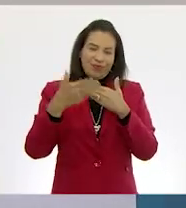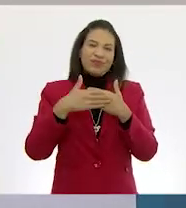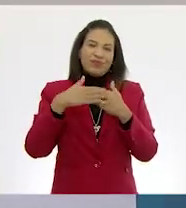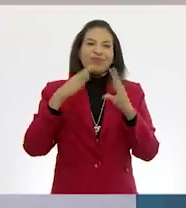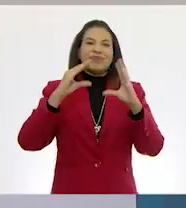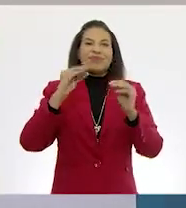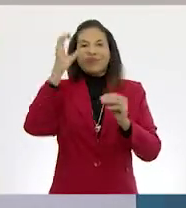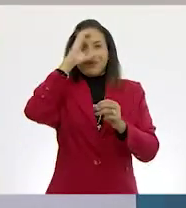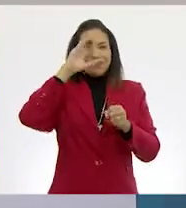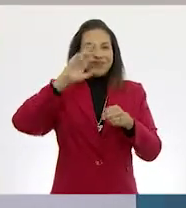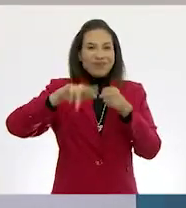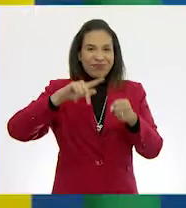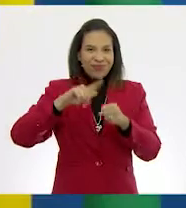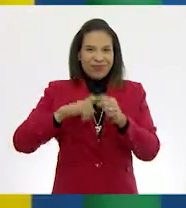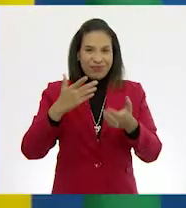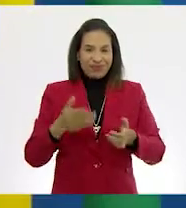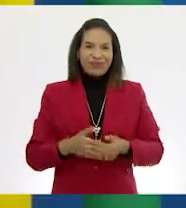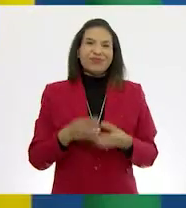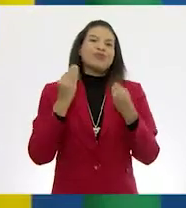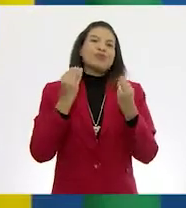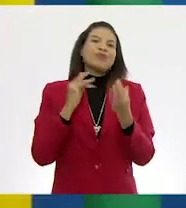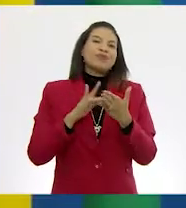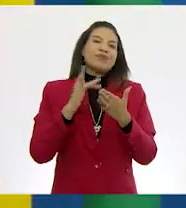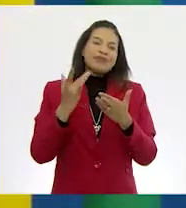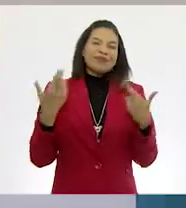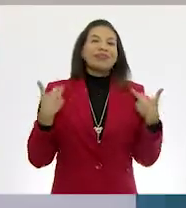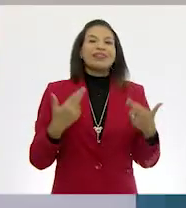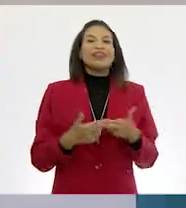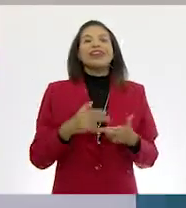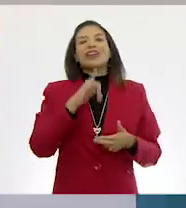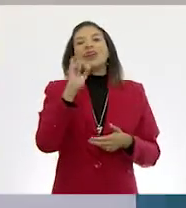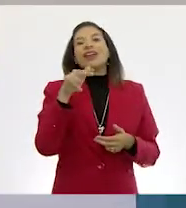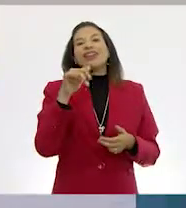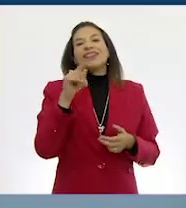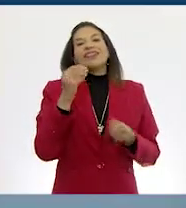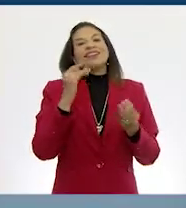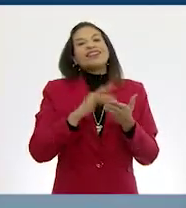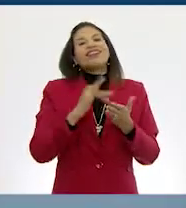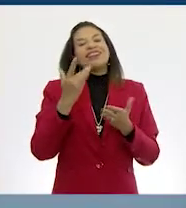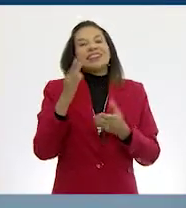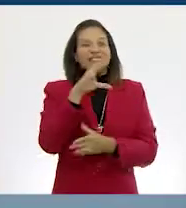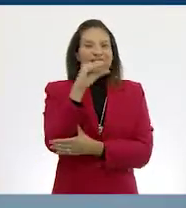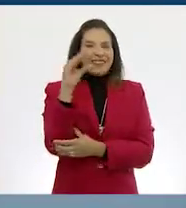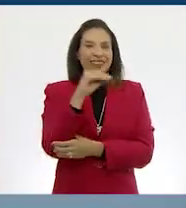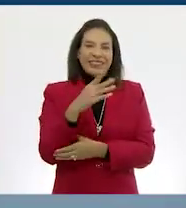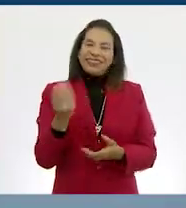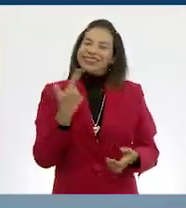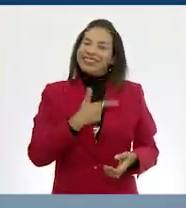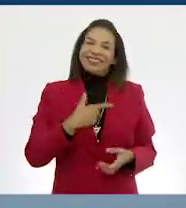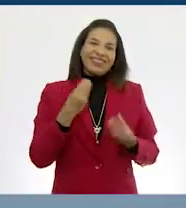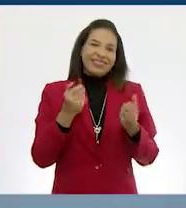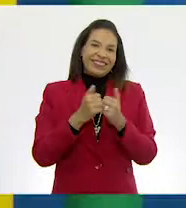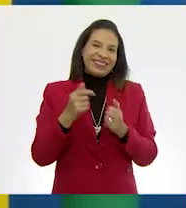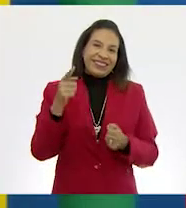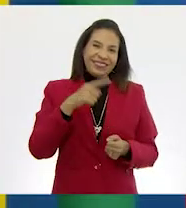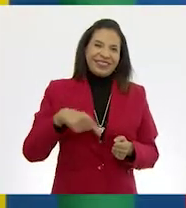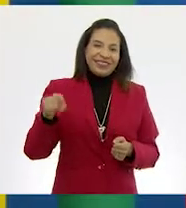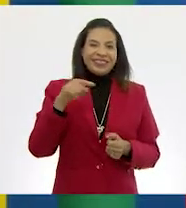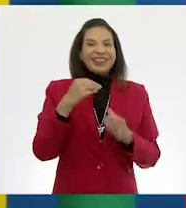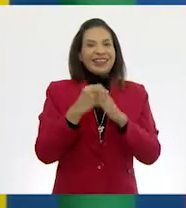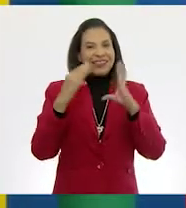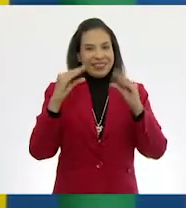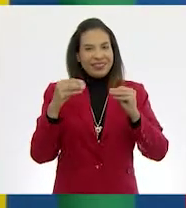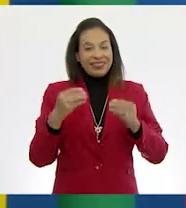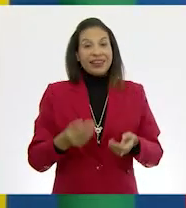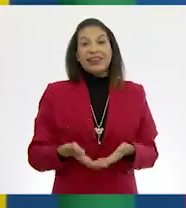clase de ciencias naturales muchísimas gracias maestra juanita muchísimas gracias ton ha sido un placer estar con ustedes en esta